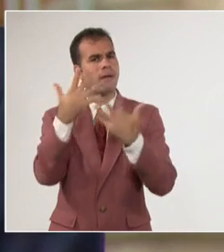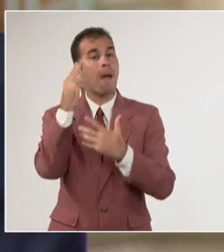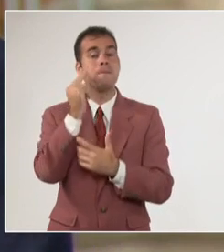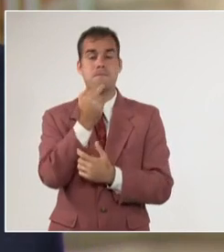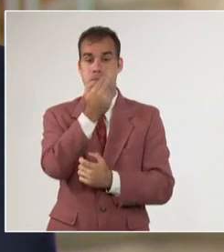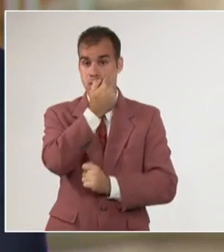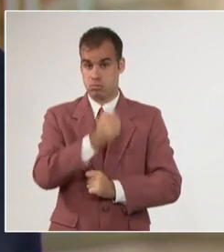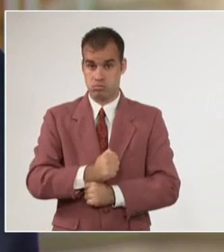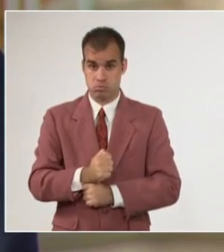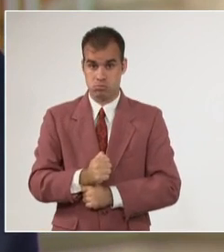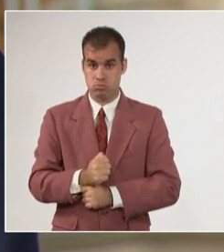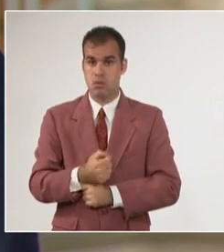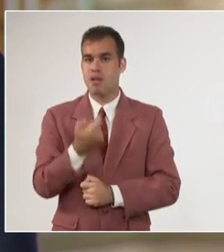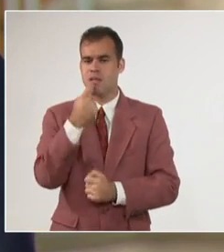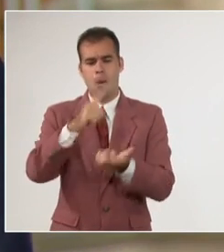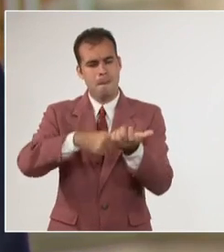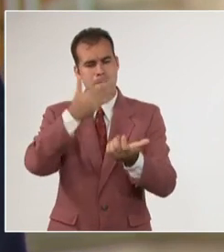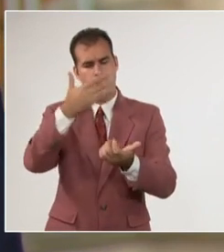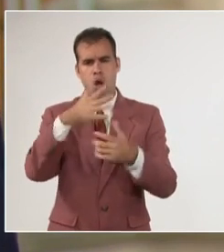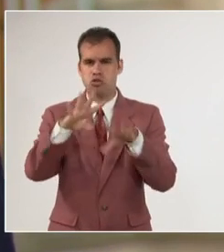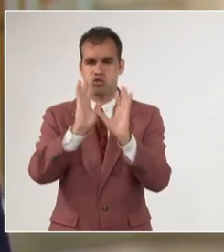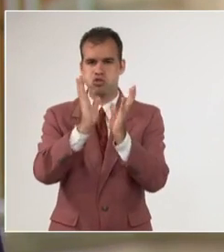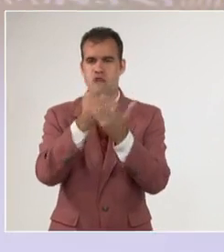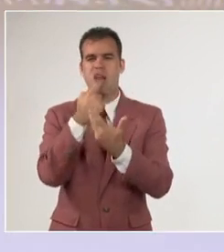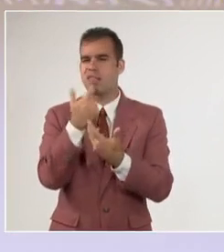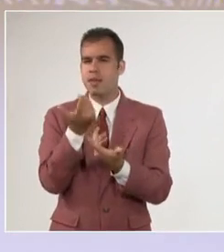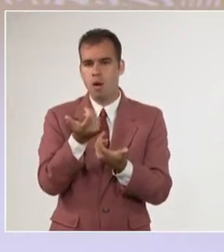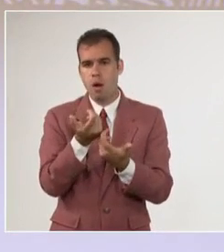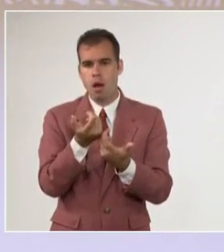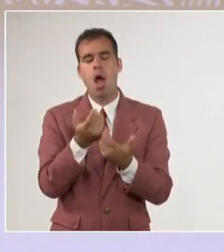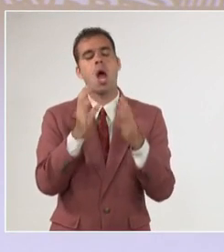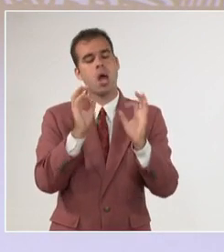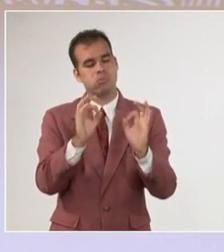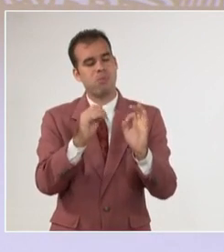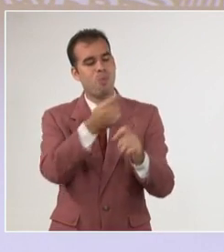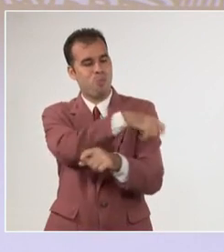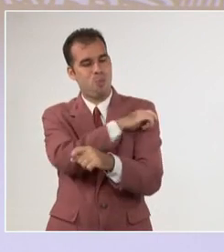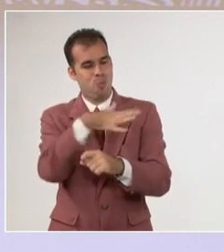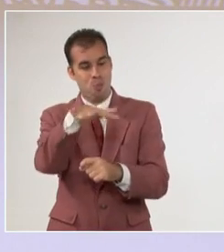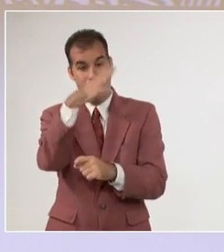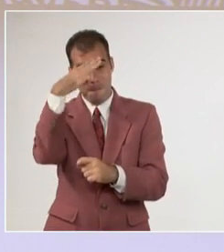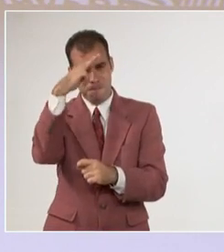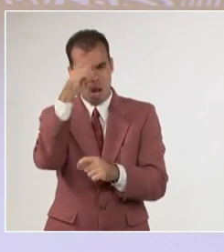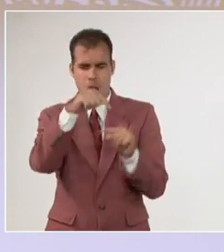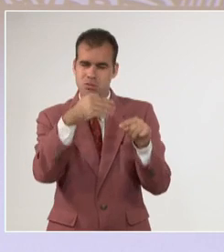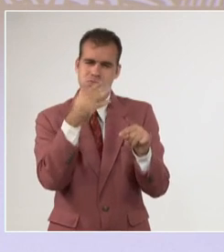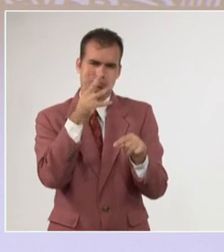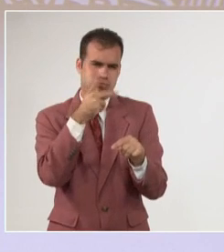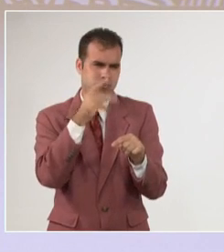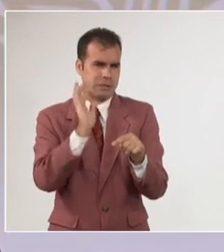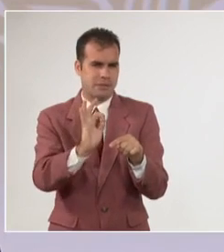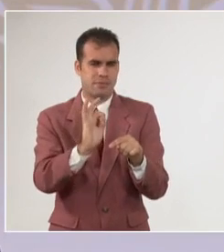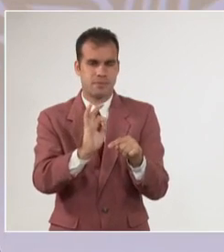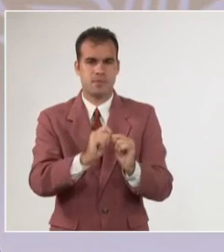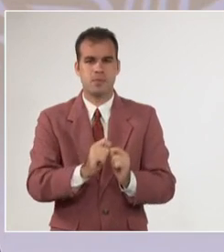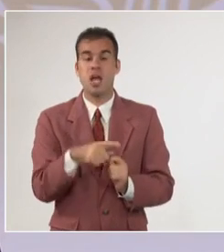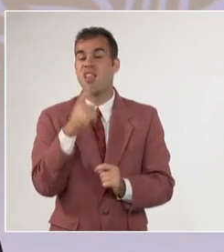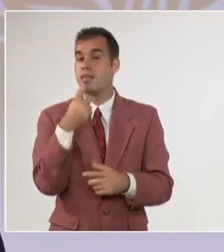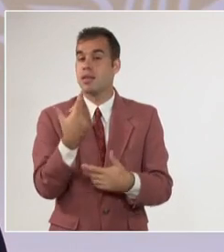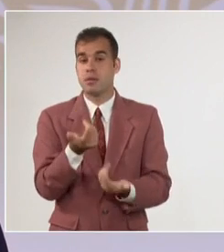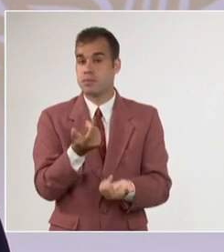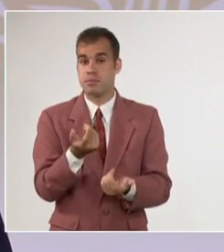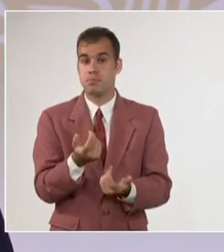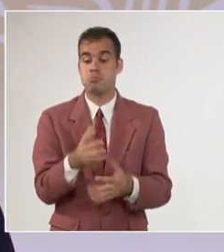con su prosa colorida un retrato fiel de este pueblo generoso al afirmar: como de la raíz de la